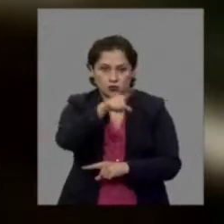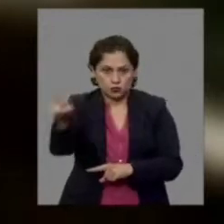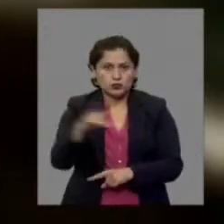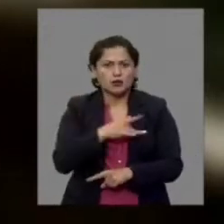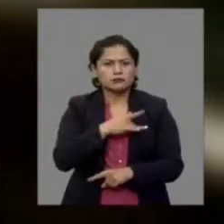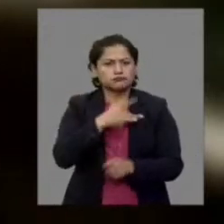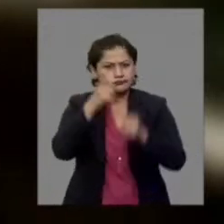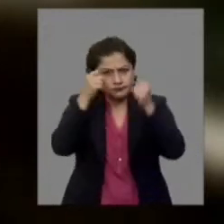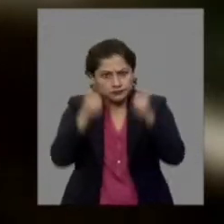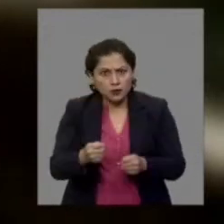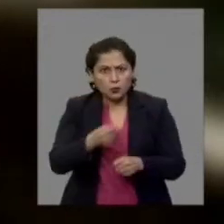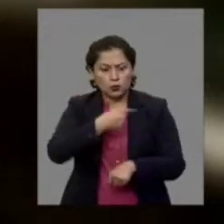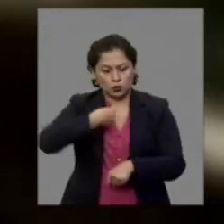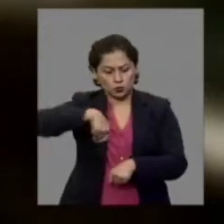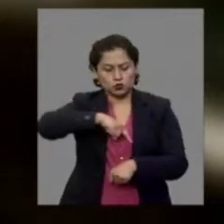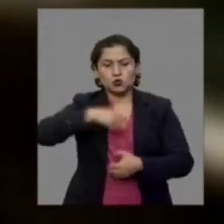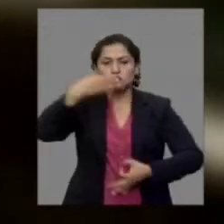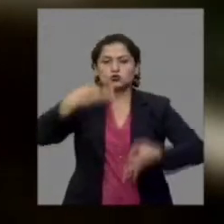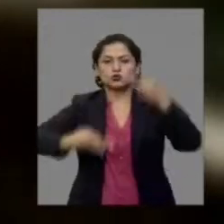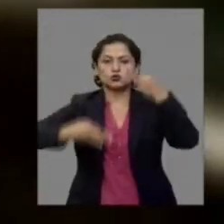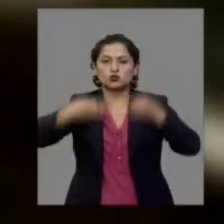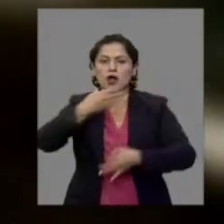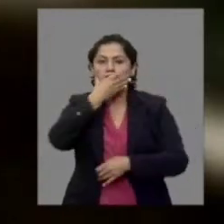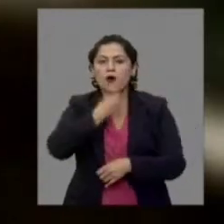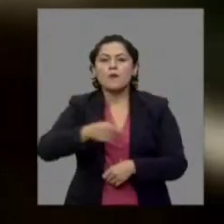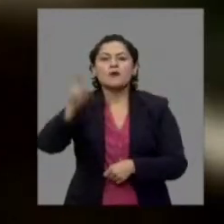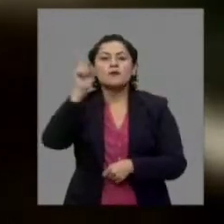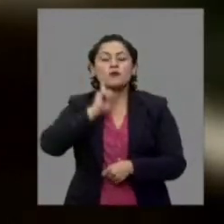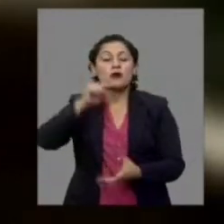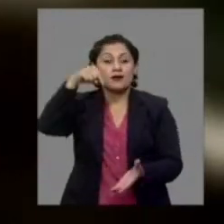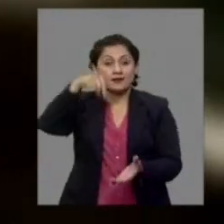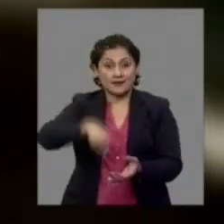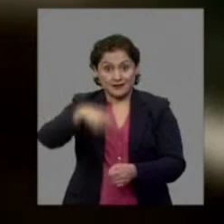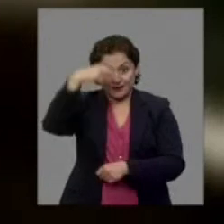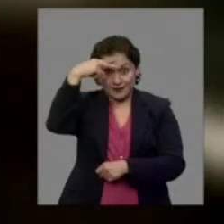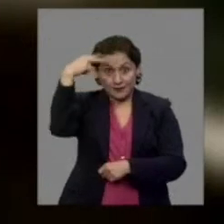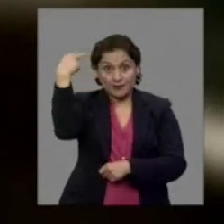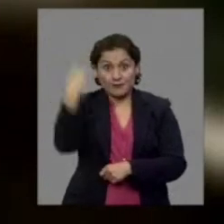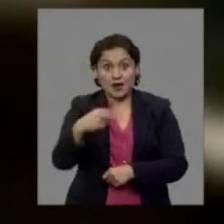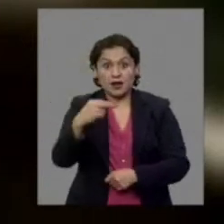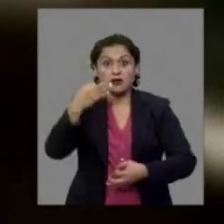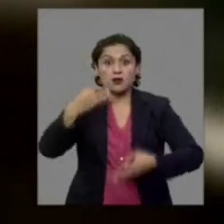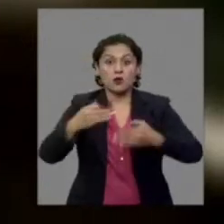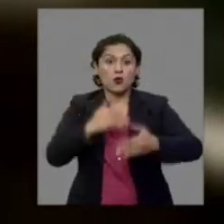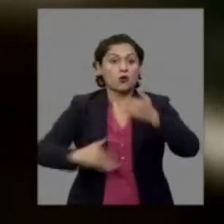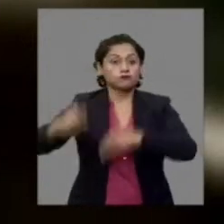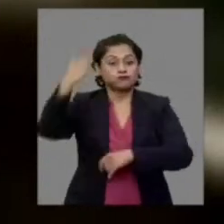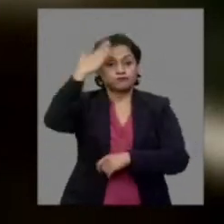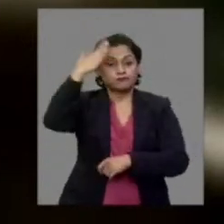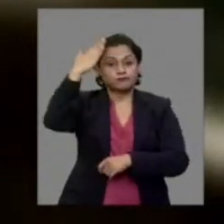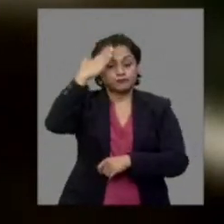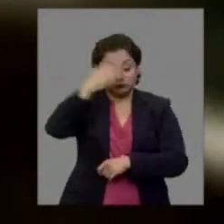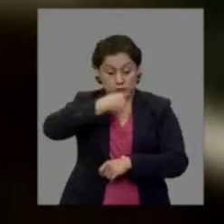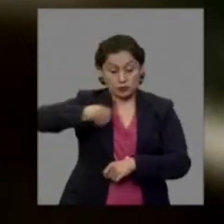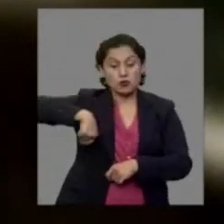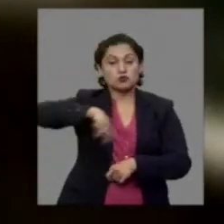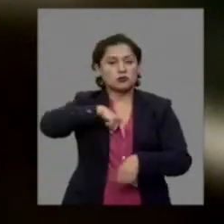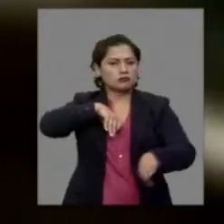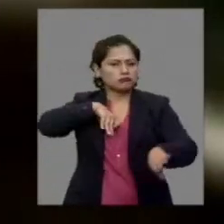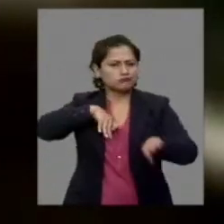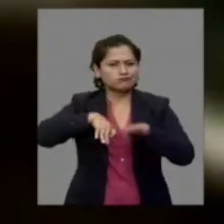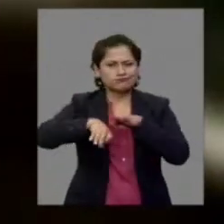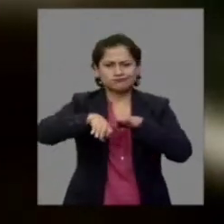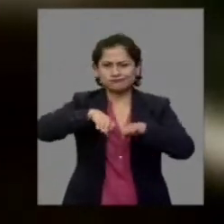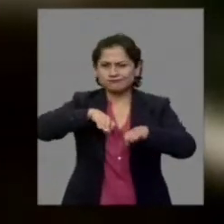ministros de esta Suprema Corte de Justicia de la Nación trabajan sin descanso todos los